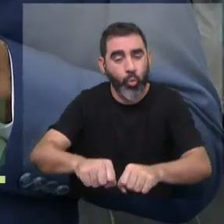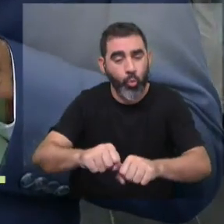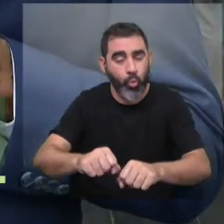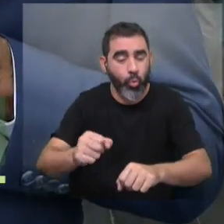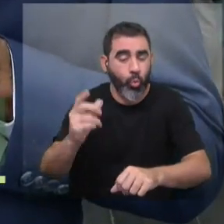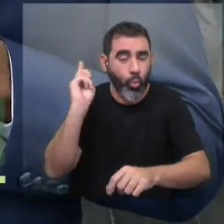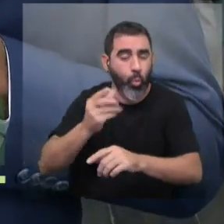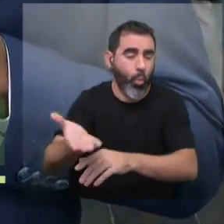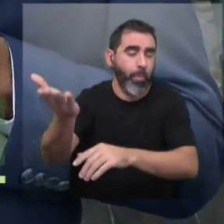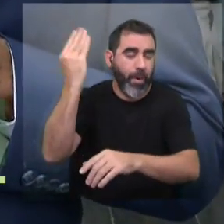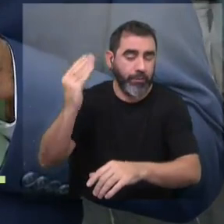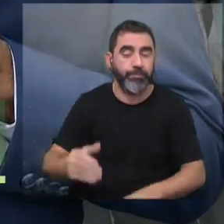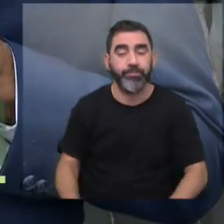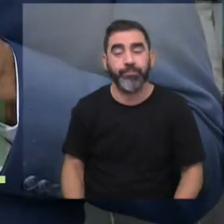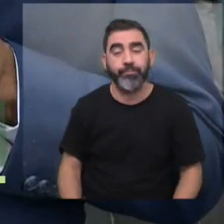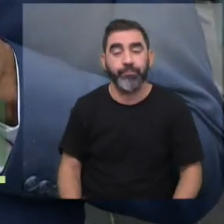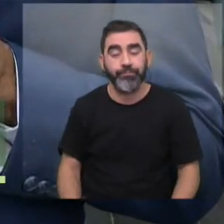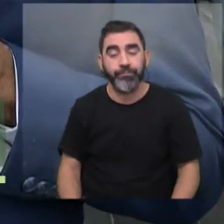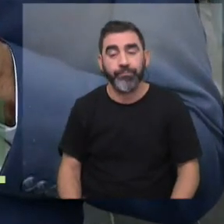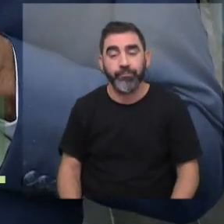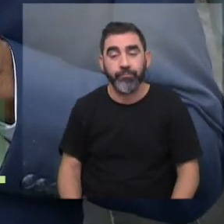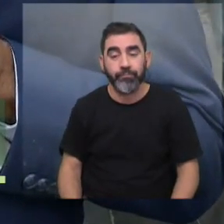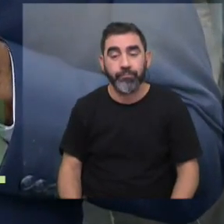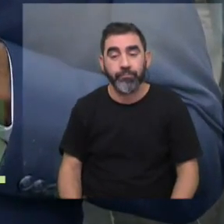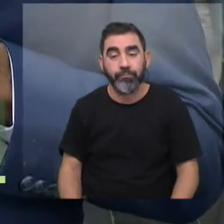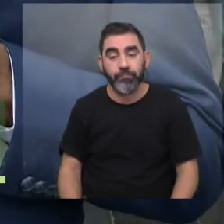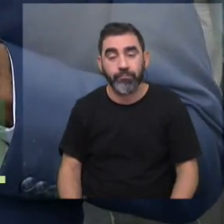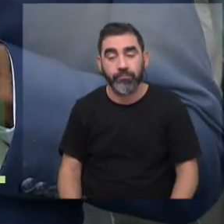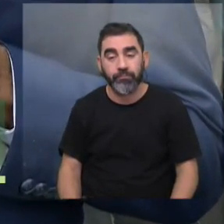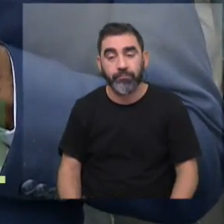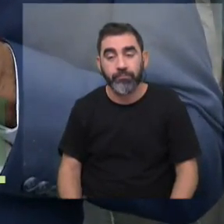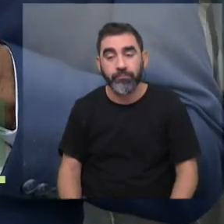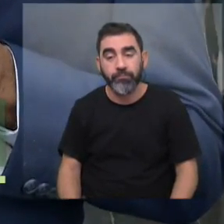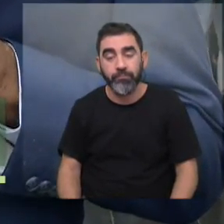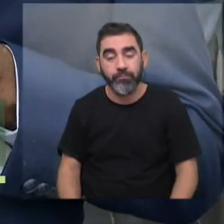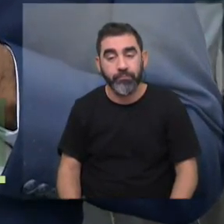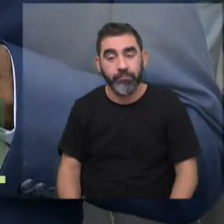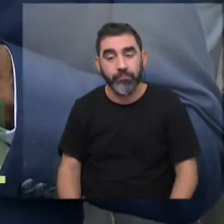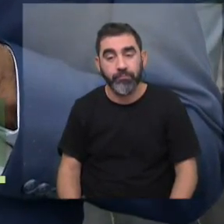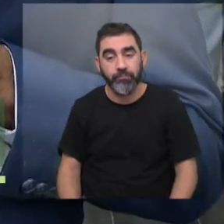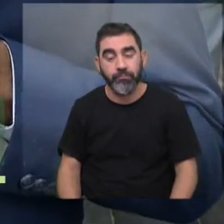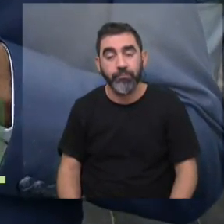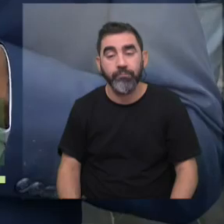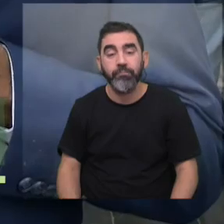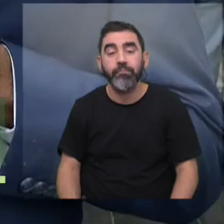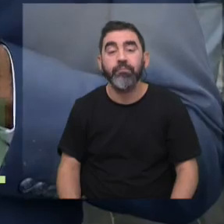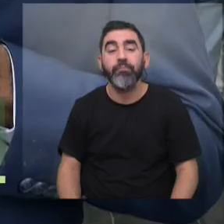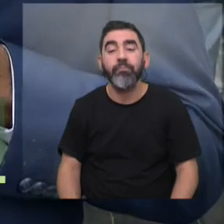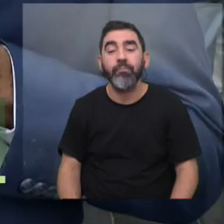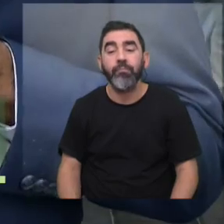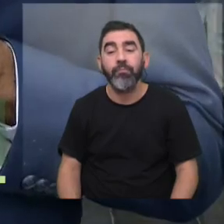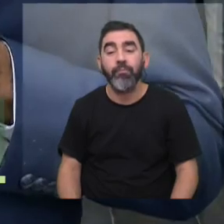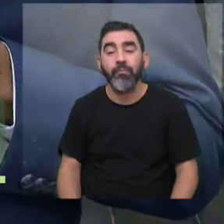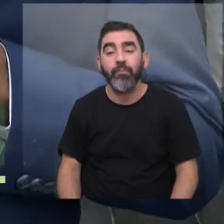atrás de ocupar las instalaciones de la mutualista si se tomaba esta resolución de intervenir la institución